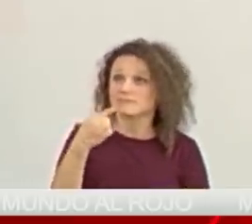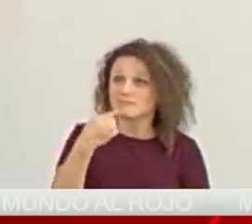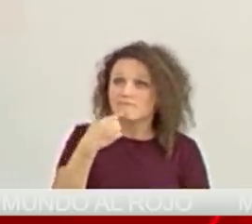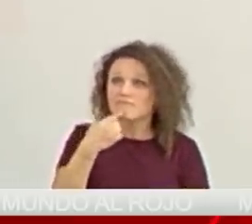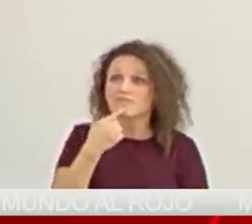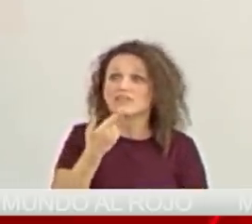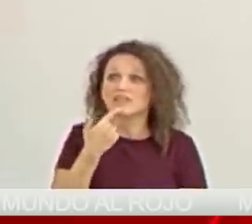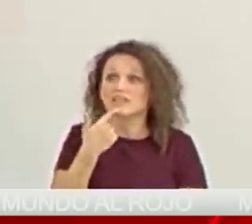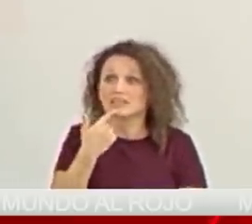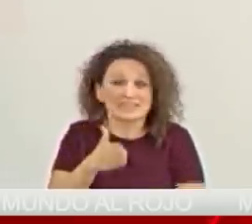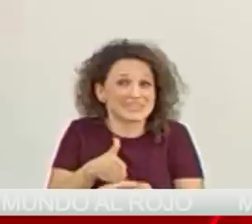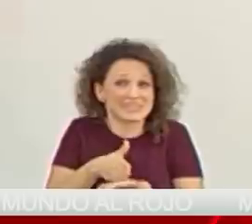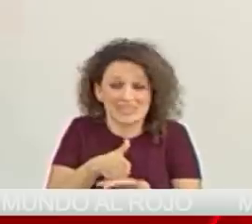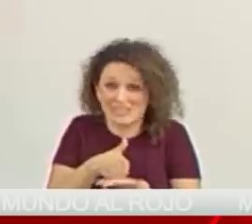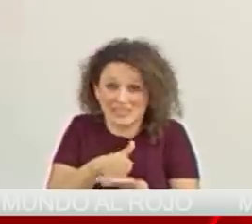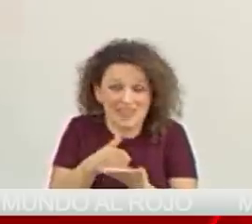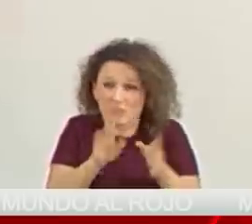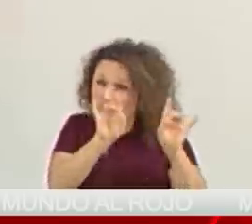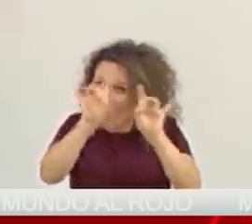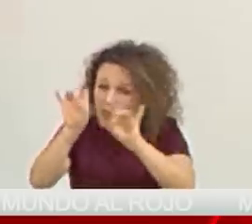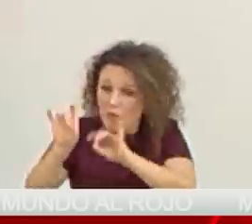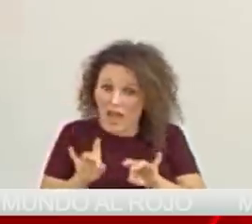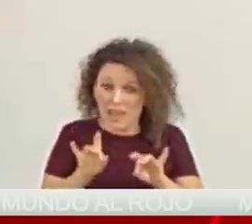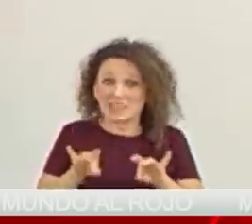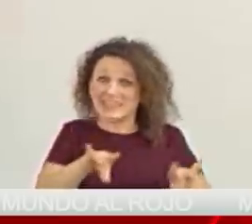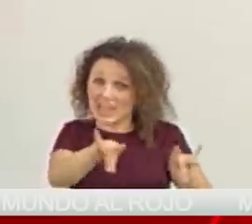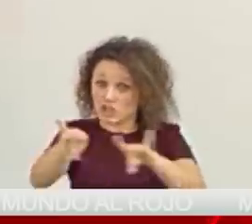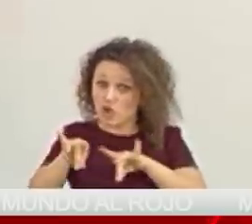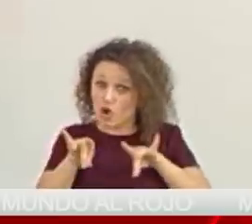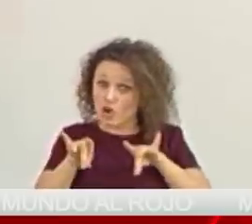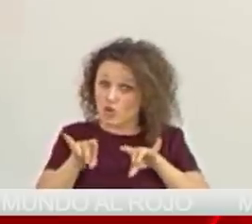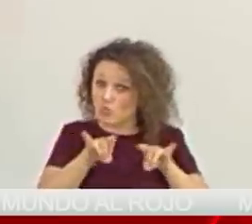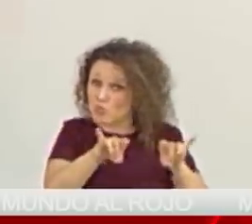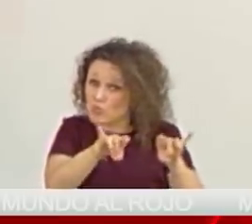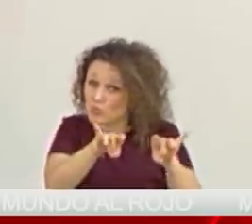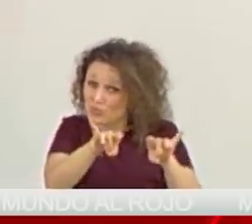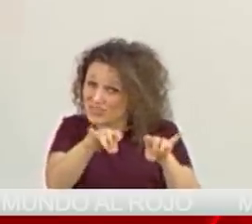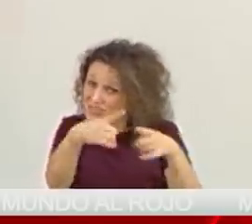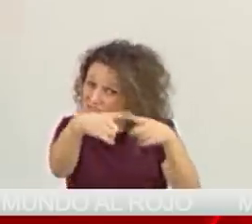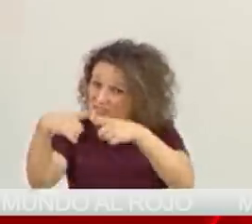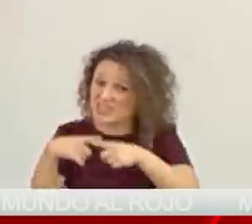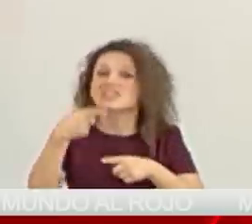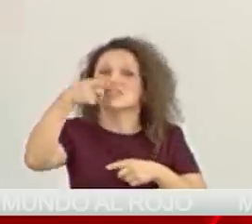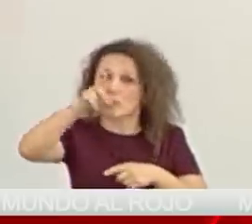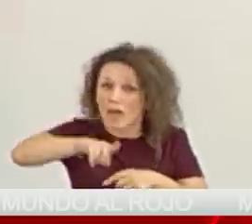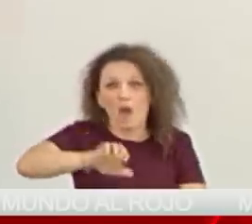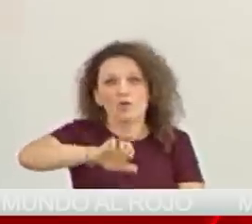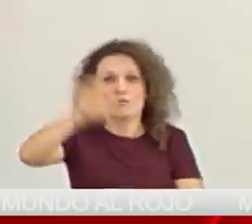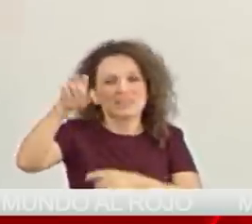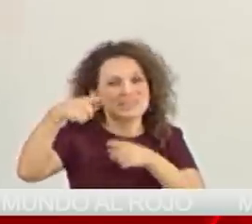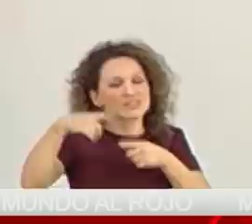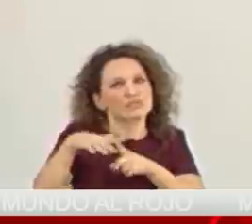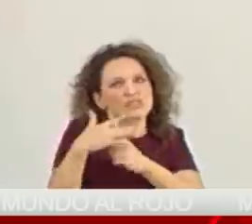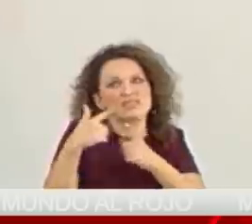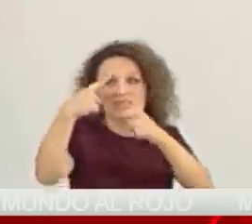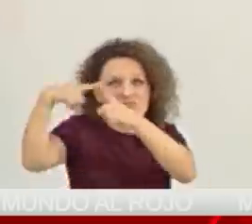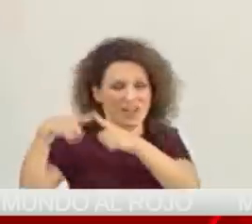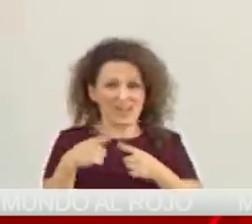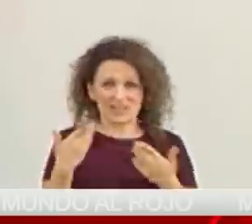han vivido durante años de filtraciones ojalá no se produjeran pero